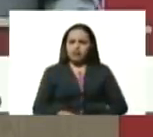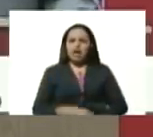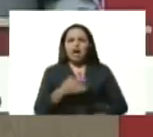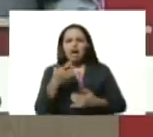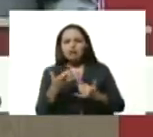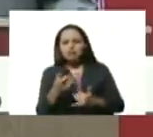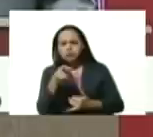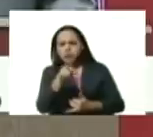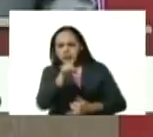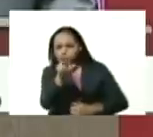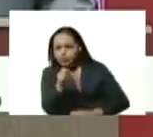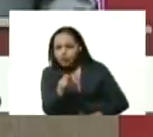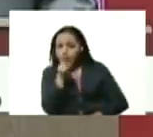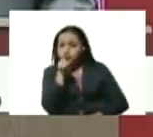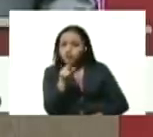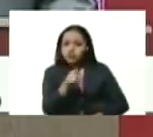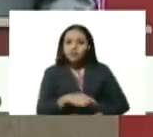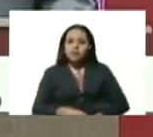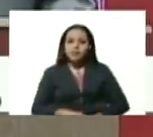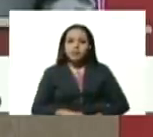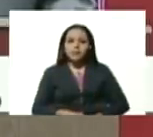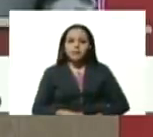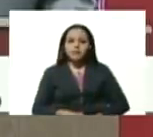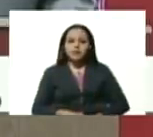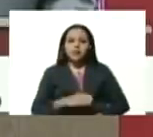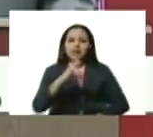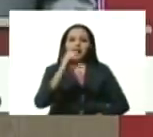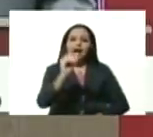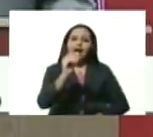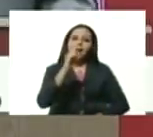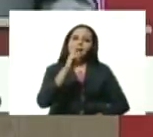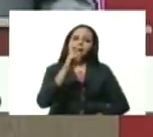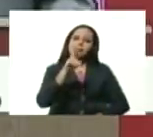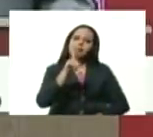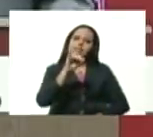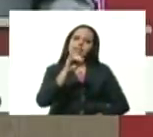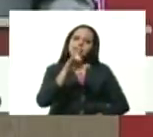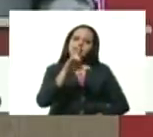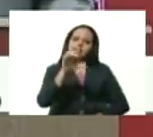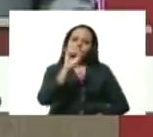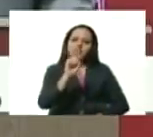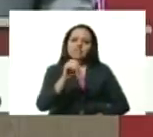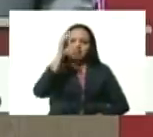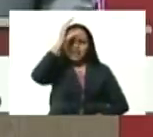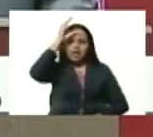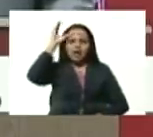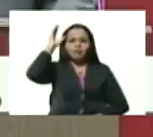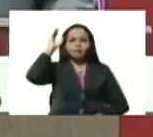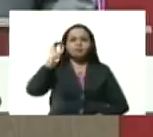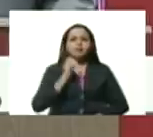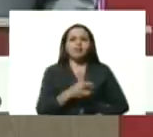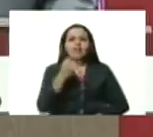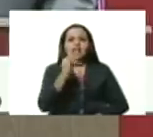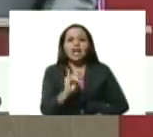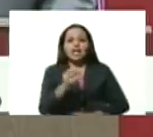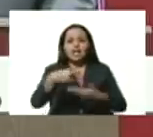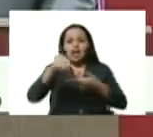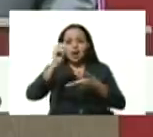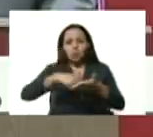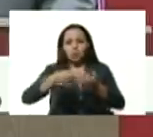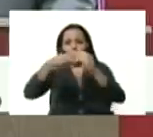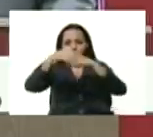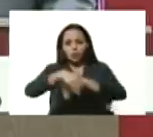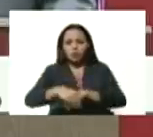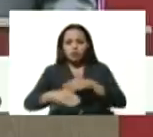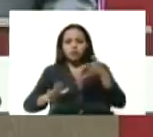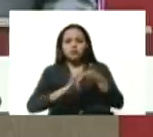preguntaron a usted, señor Enrique Capriles Radonsky, que Guaidó y Leopoldo López ya habían firmado un contrato con la empresa